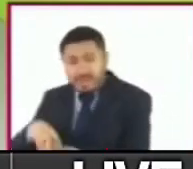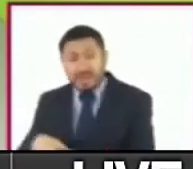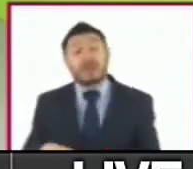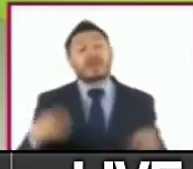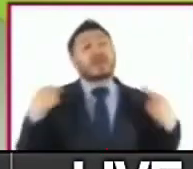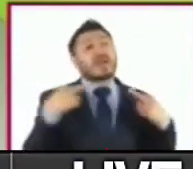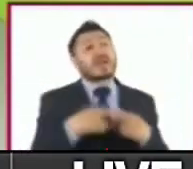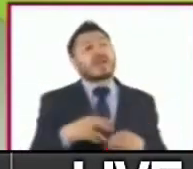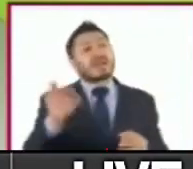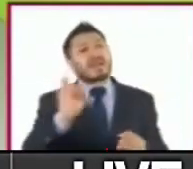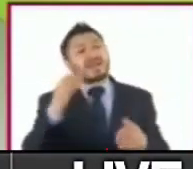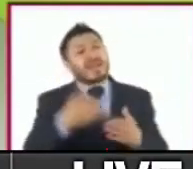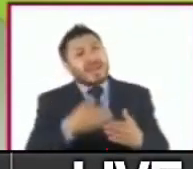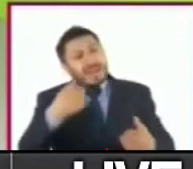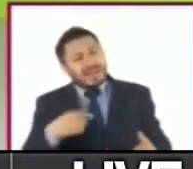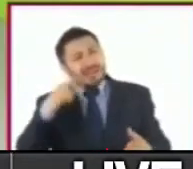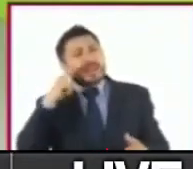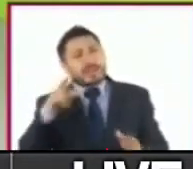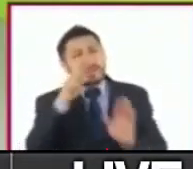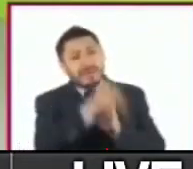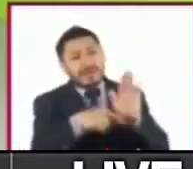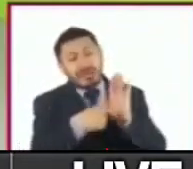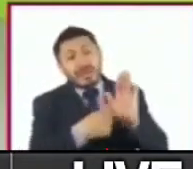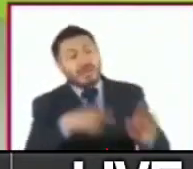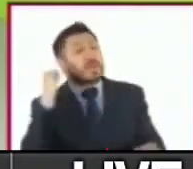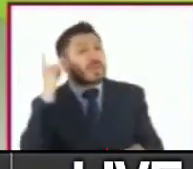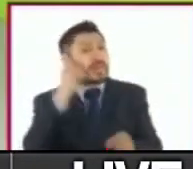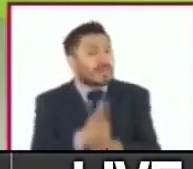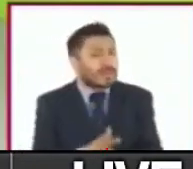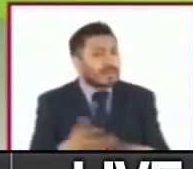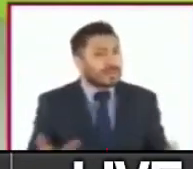continuar vamos con nuestra cápsula Entérate?